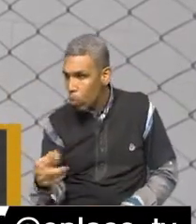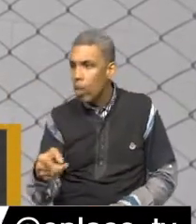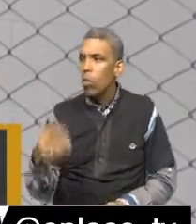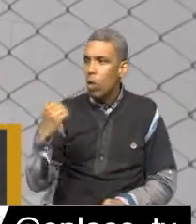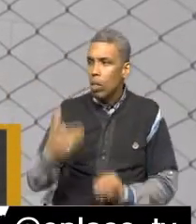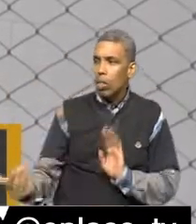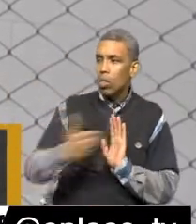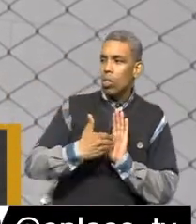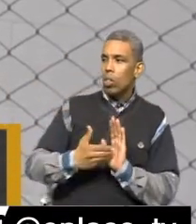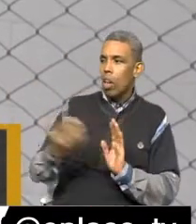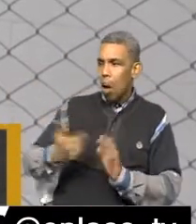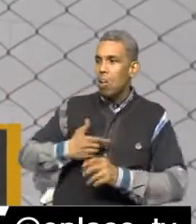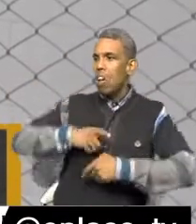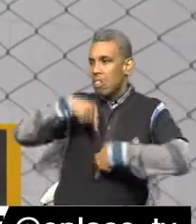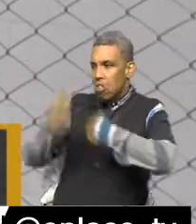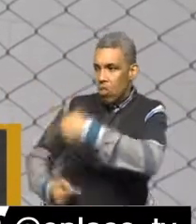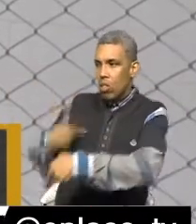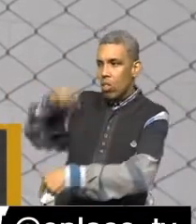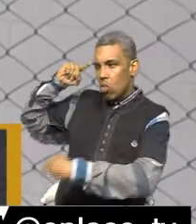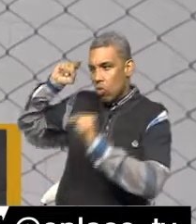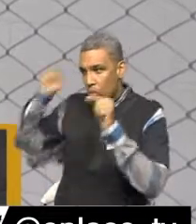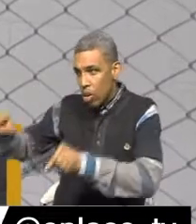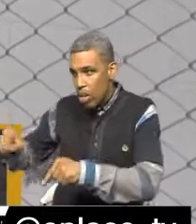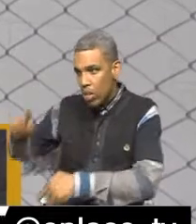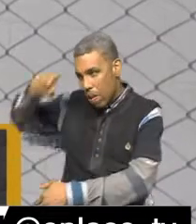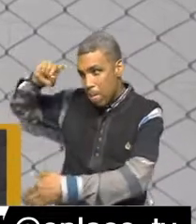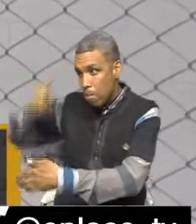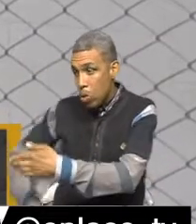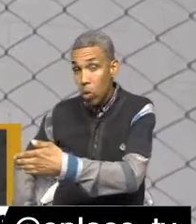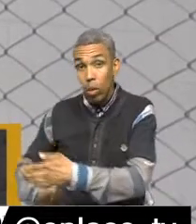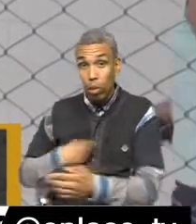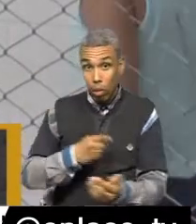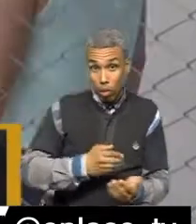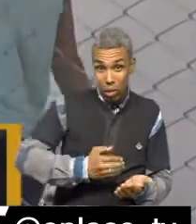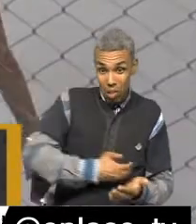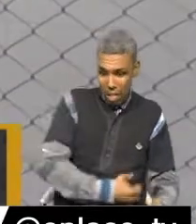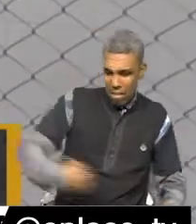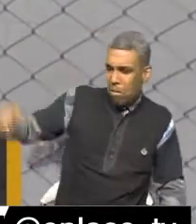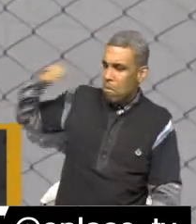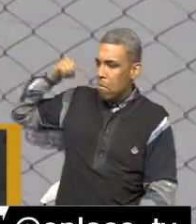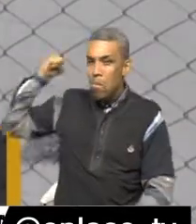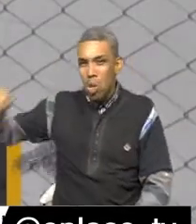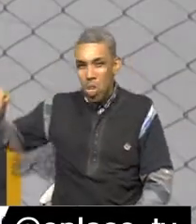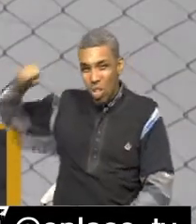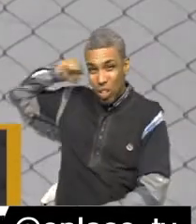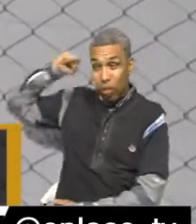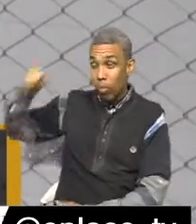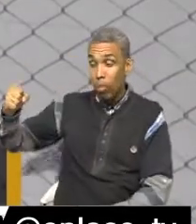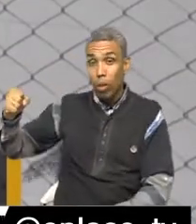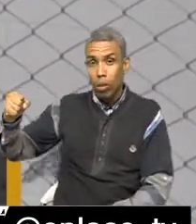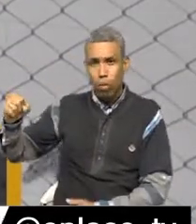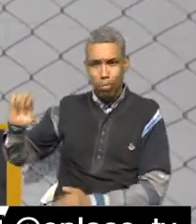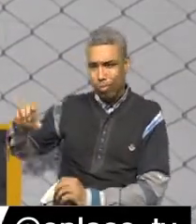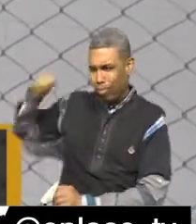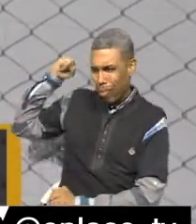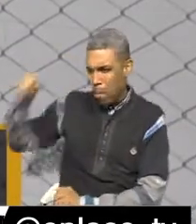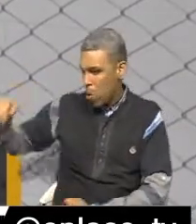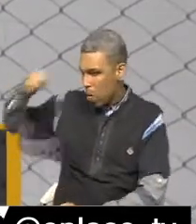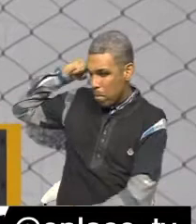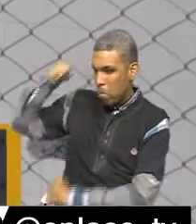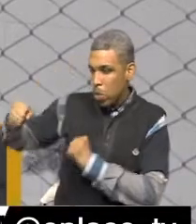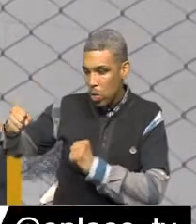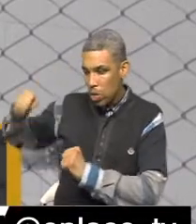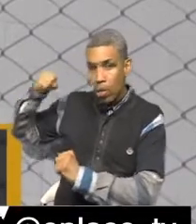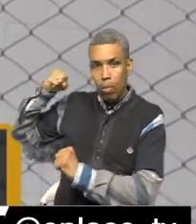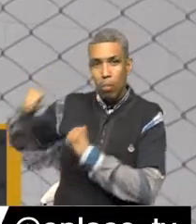inmediatamente comienza a agredirlo con un arma blanca, en donde le propinó varias